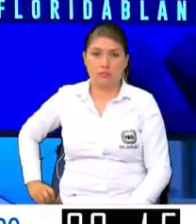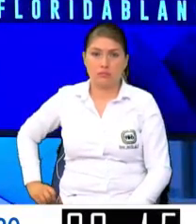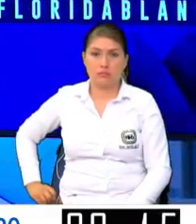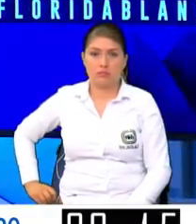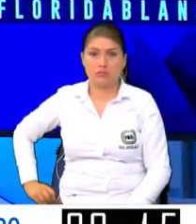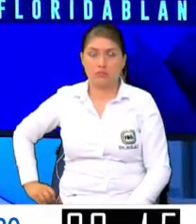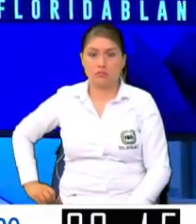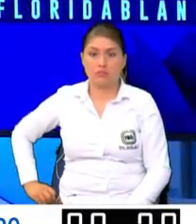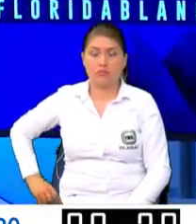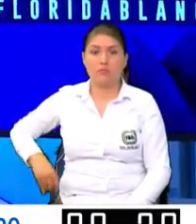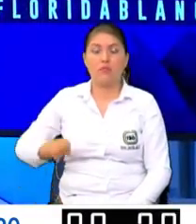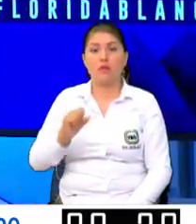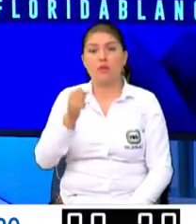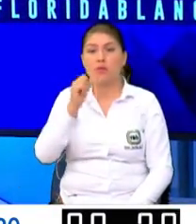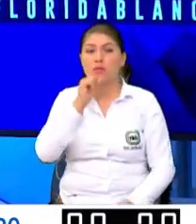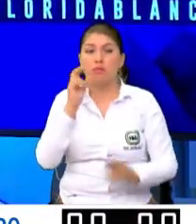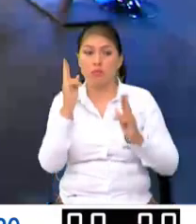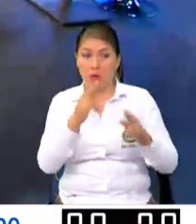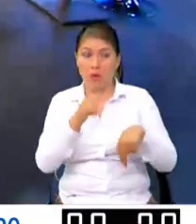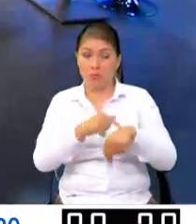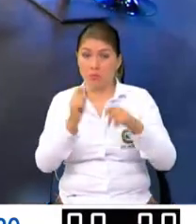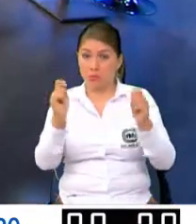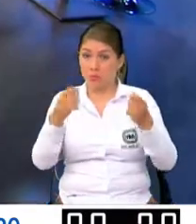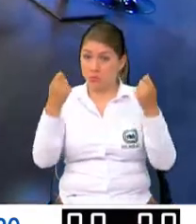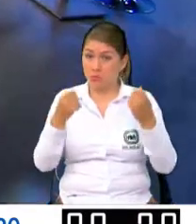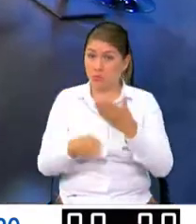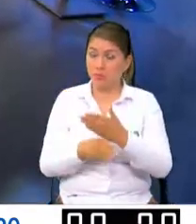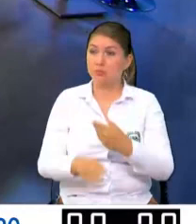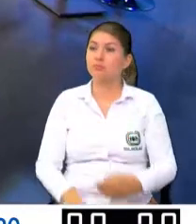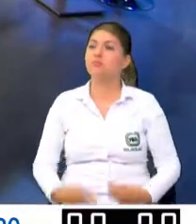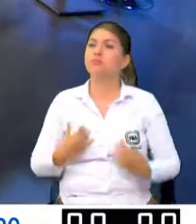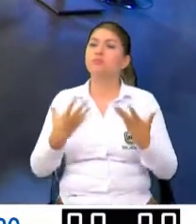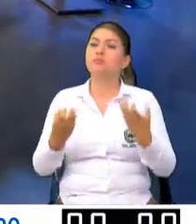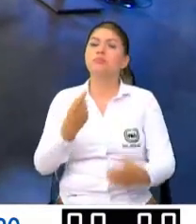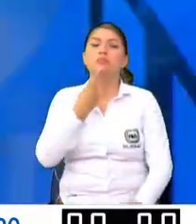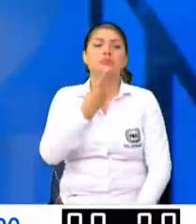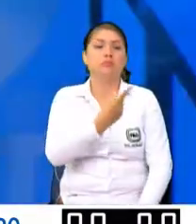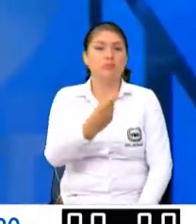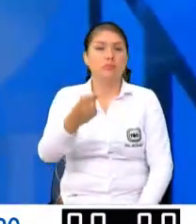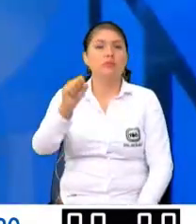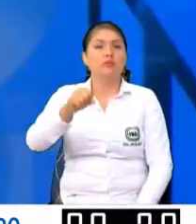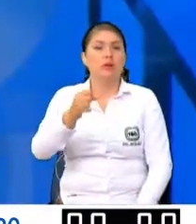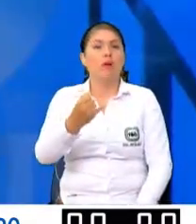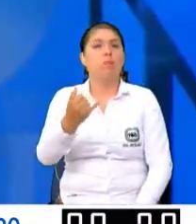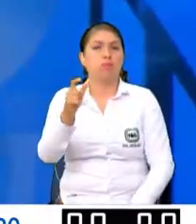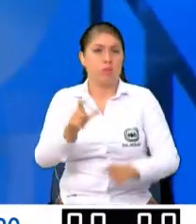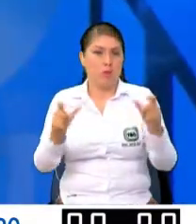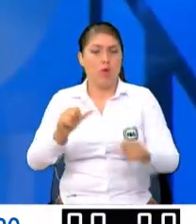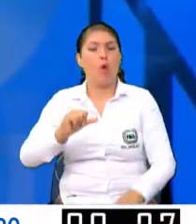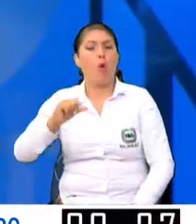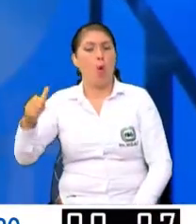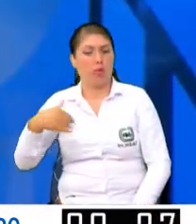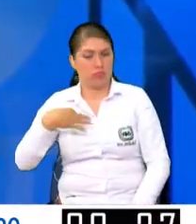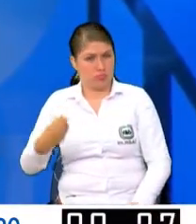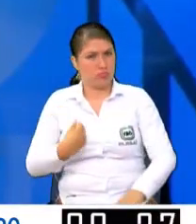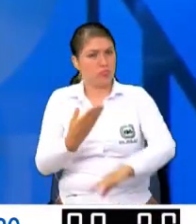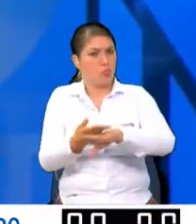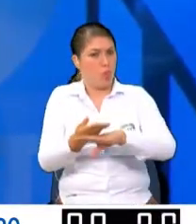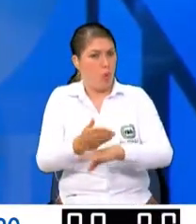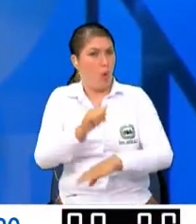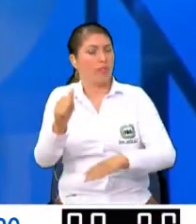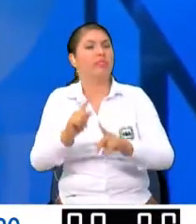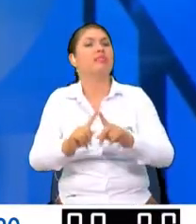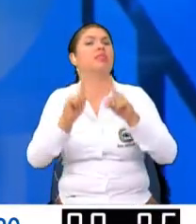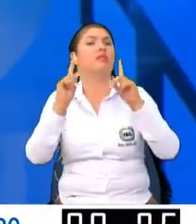y alguna otra respuesta para ir a una pausa le damos que queremos decirle que si hay personas alternativas acá y hay propuestas alternativas